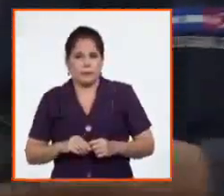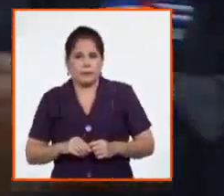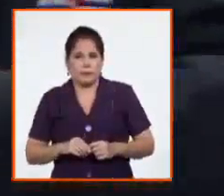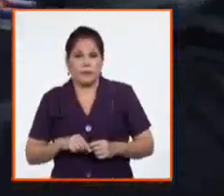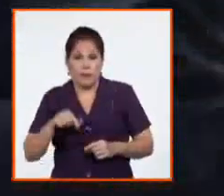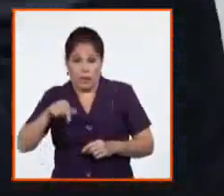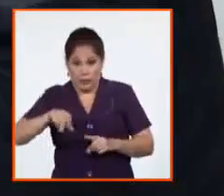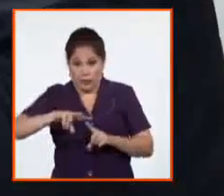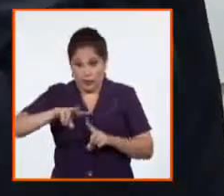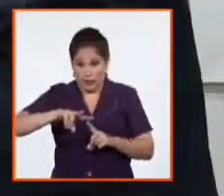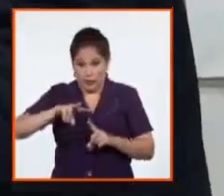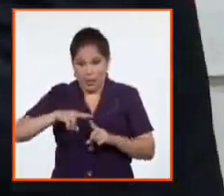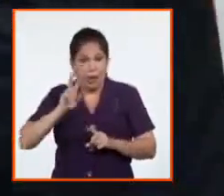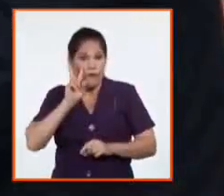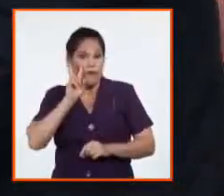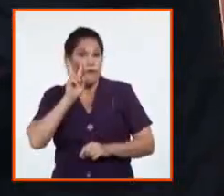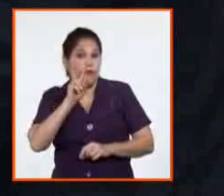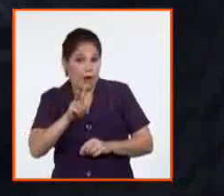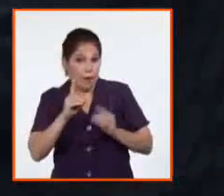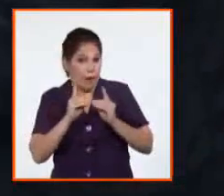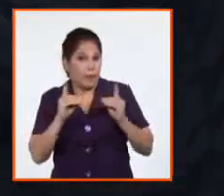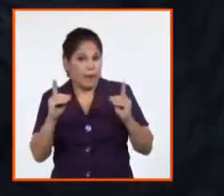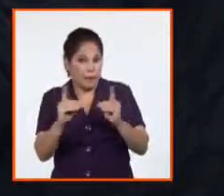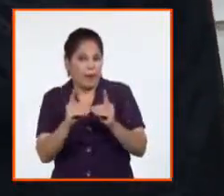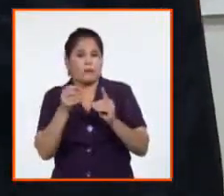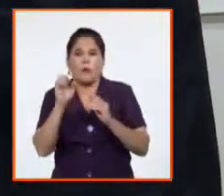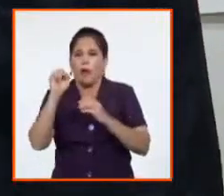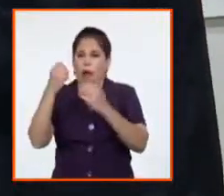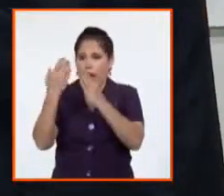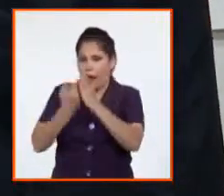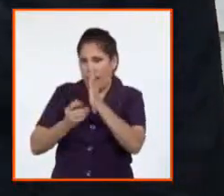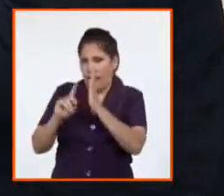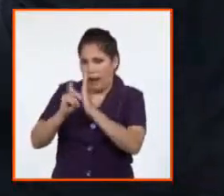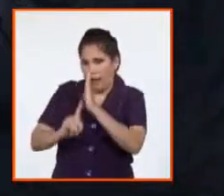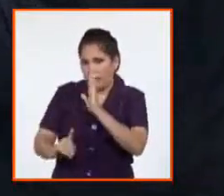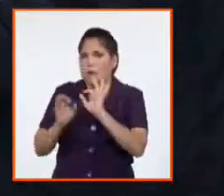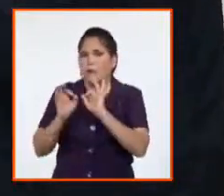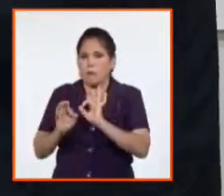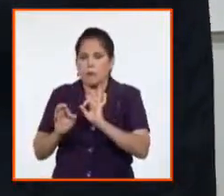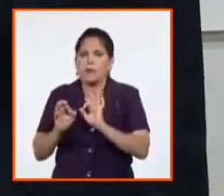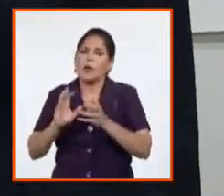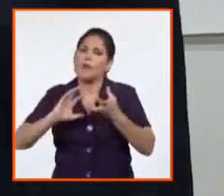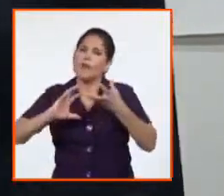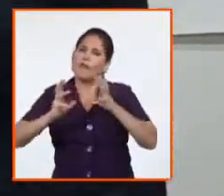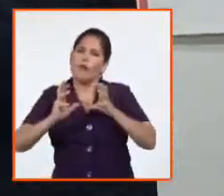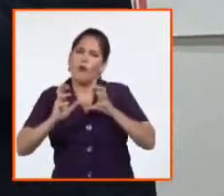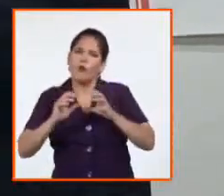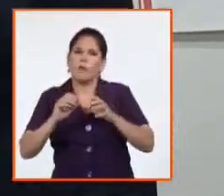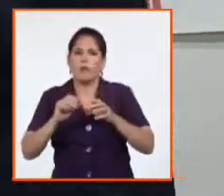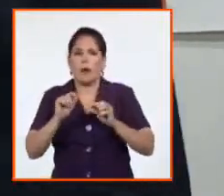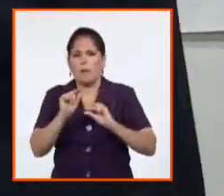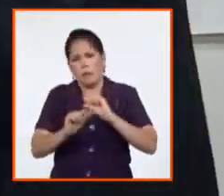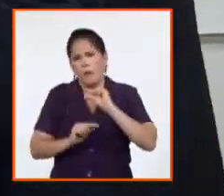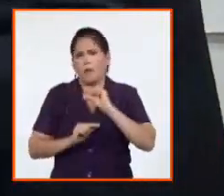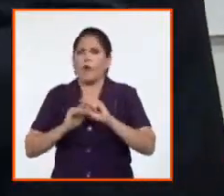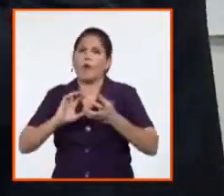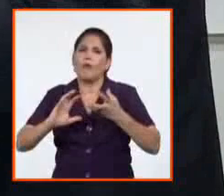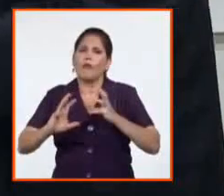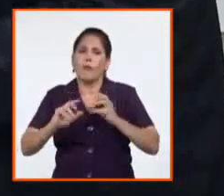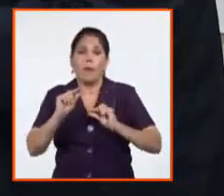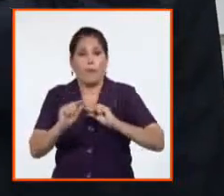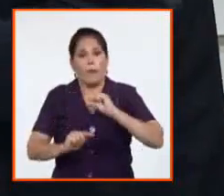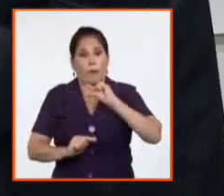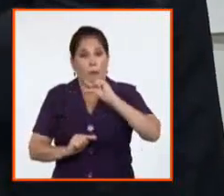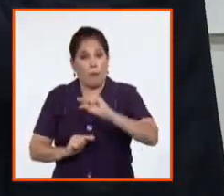aire, observamos acá en el despacho eso que usted ha explicado. Se están buscando vías, fórmulas para poco a poco, de manera